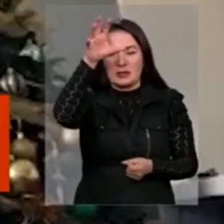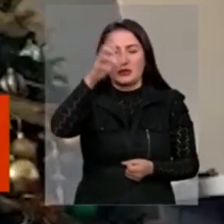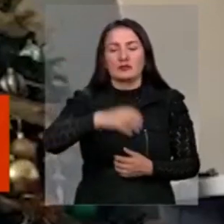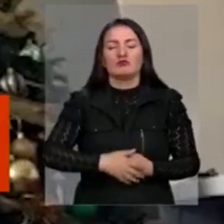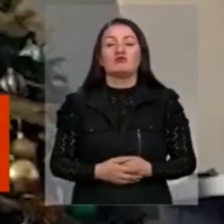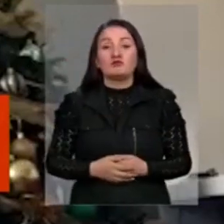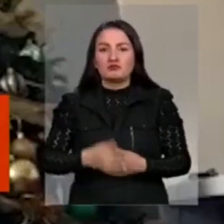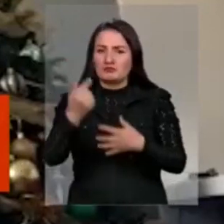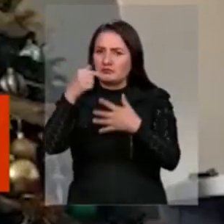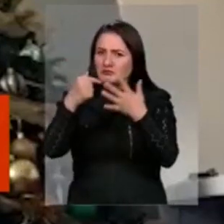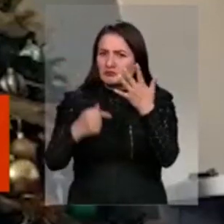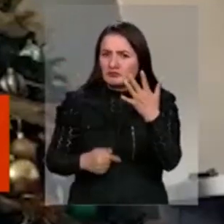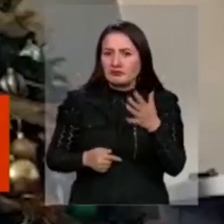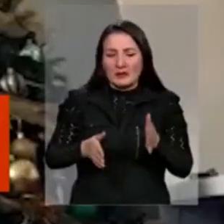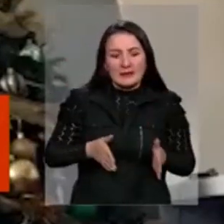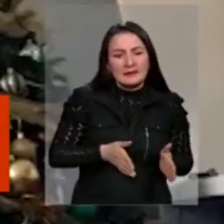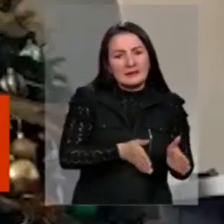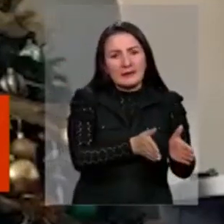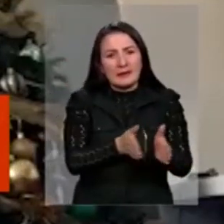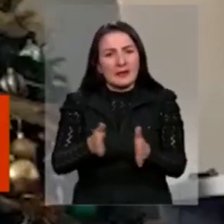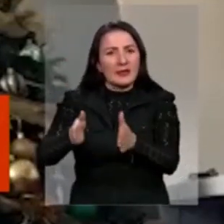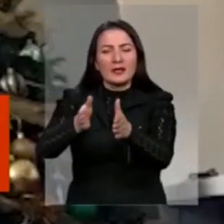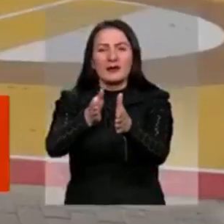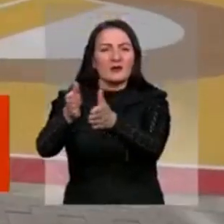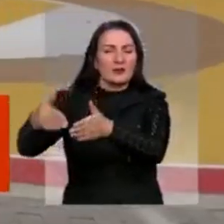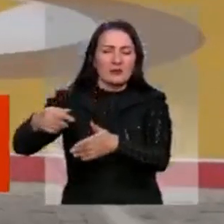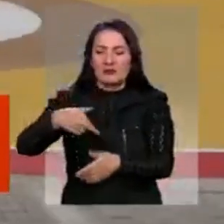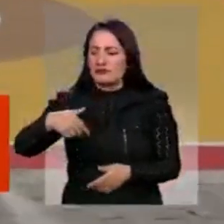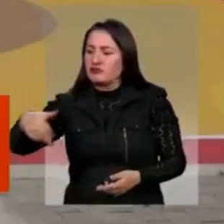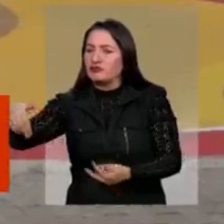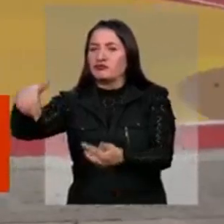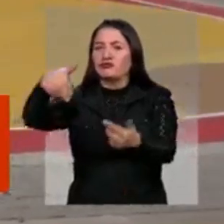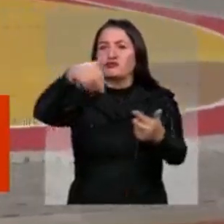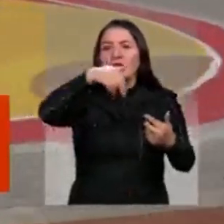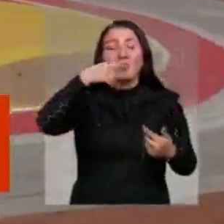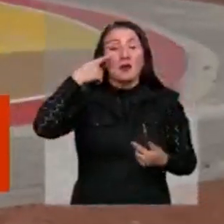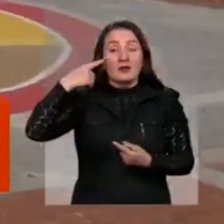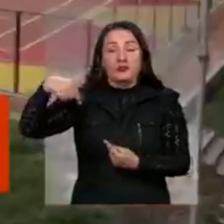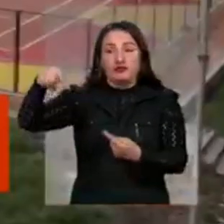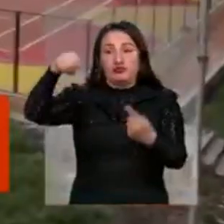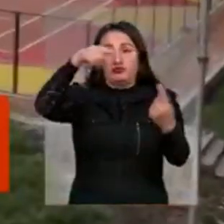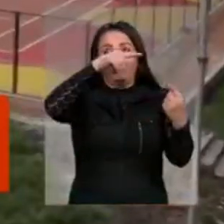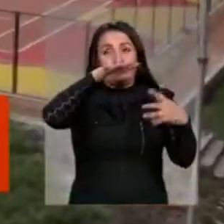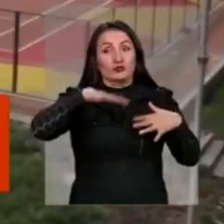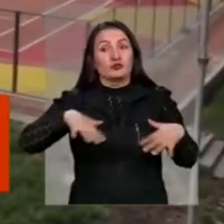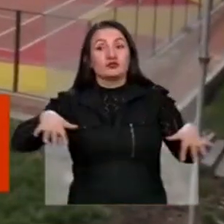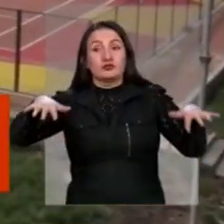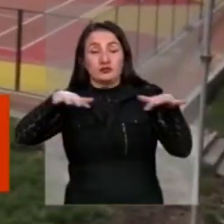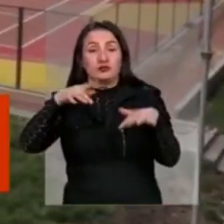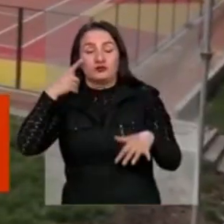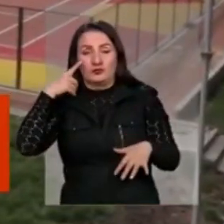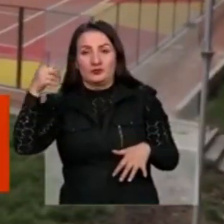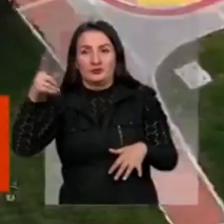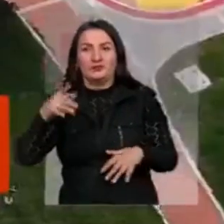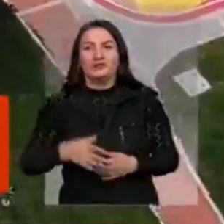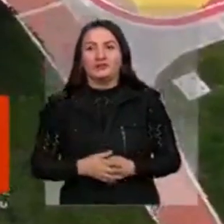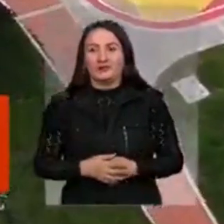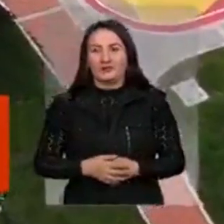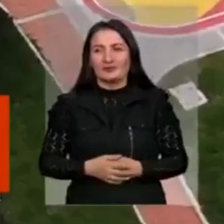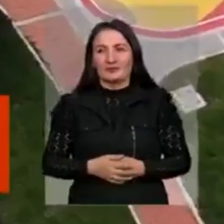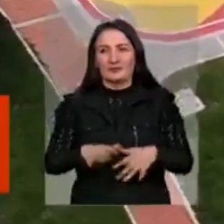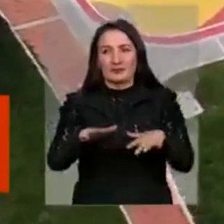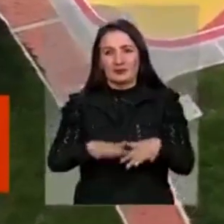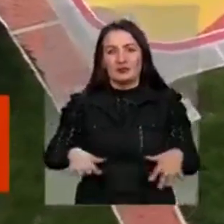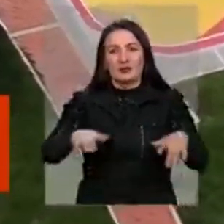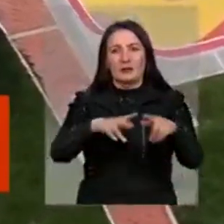a tener todo un tema de sendero que va a recorrer estos escenarios deportivos y obviamente todo el tema de